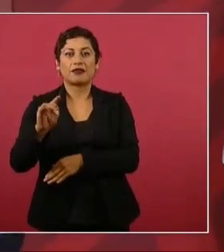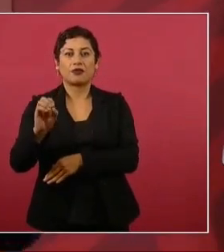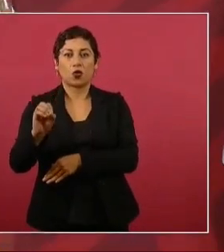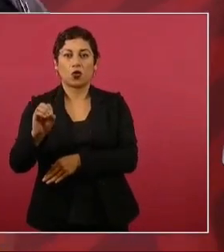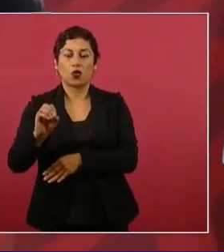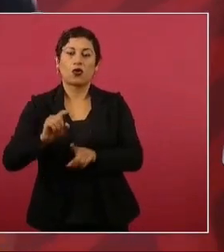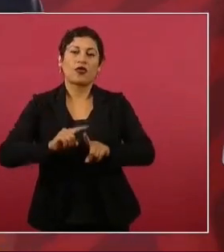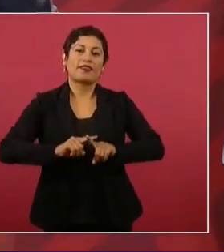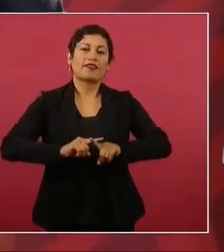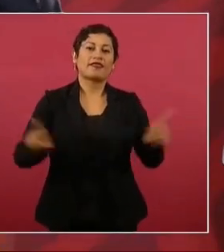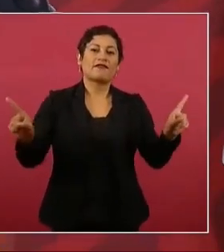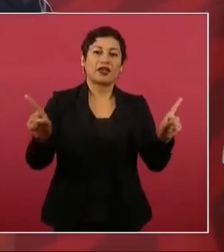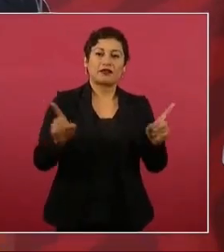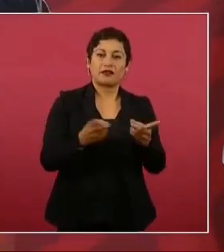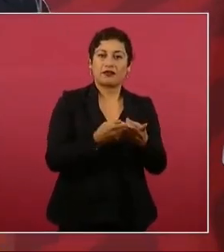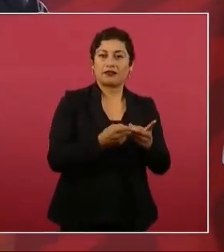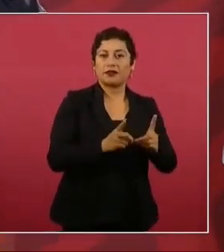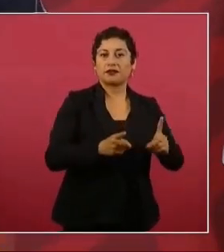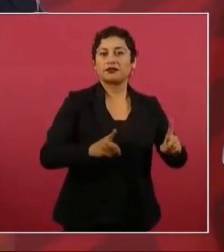Porque